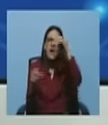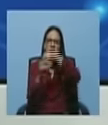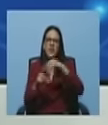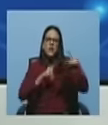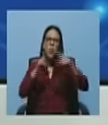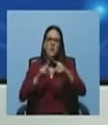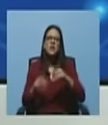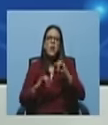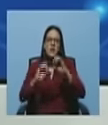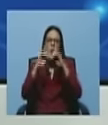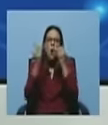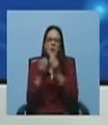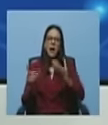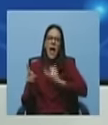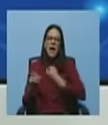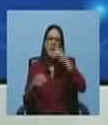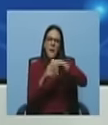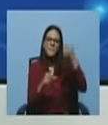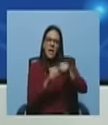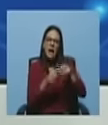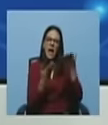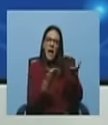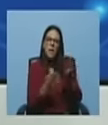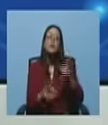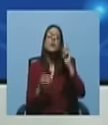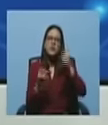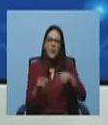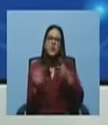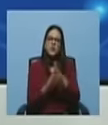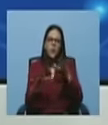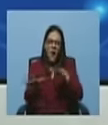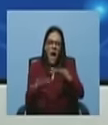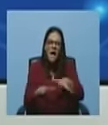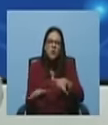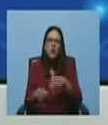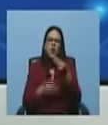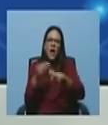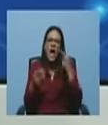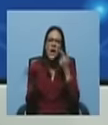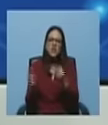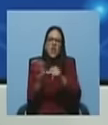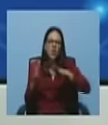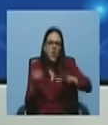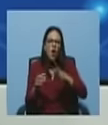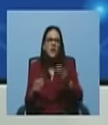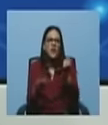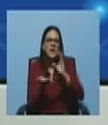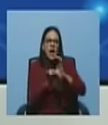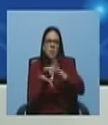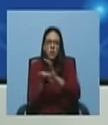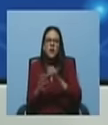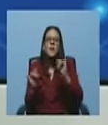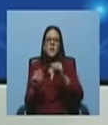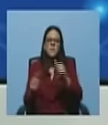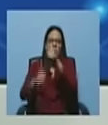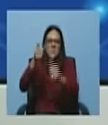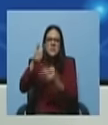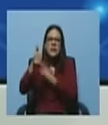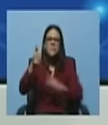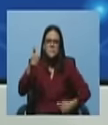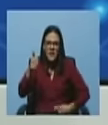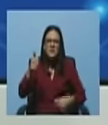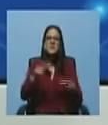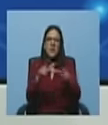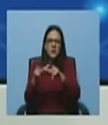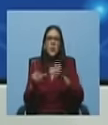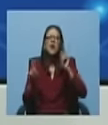director del despacho de la alcaldía de Maracaibo, justamente para ejecutar estas acciones. ¿A dónde iba el dinero? Ha dicho el vicepresidente